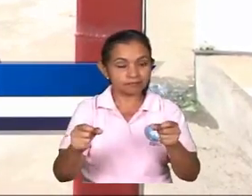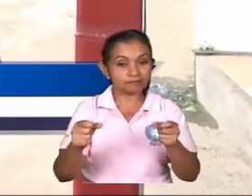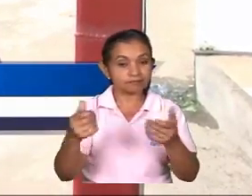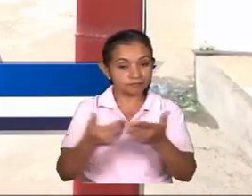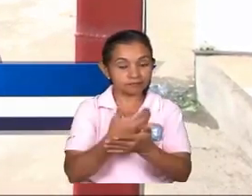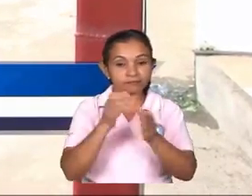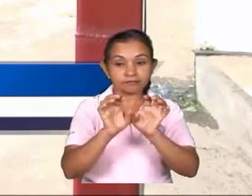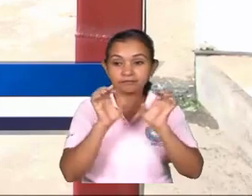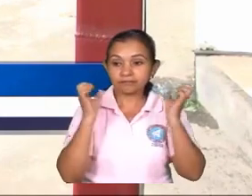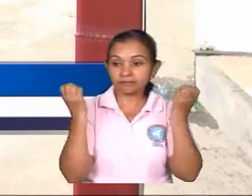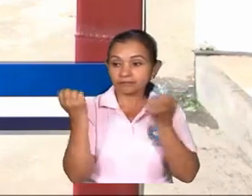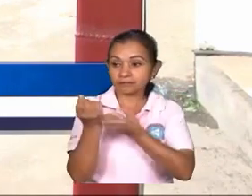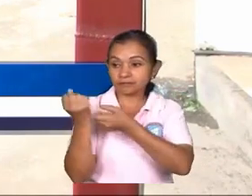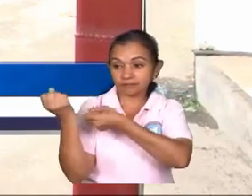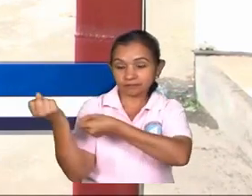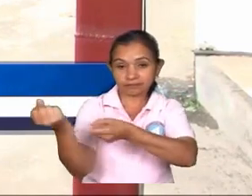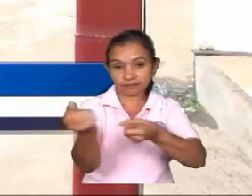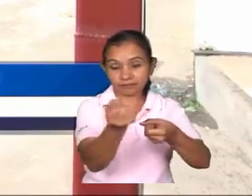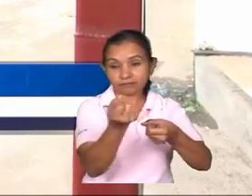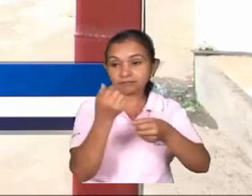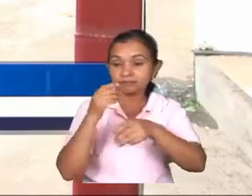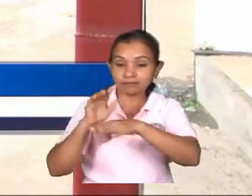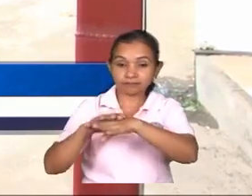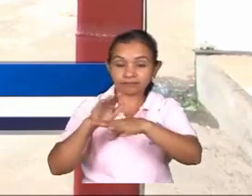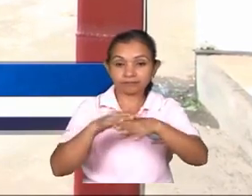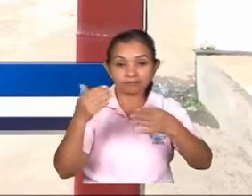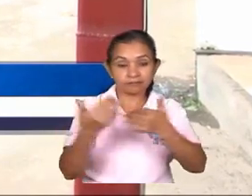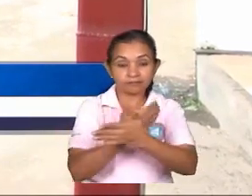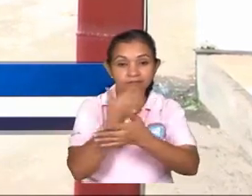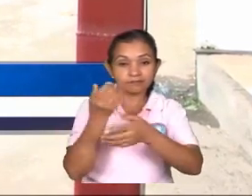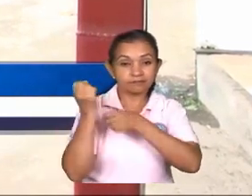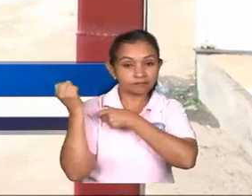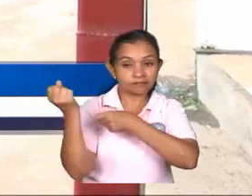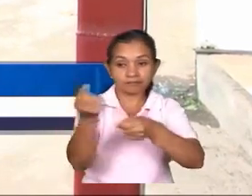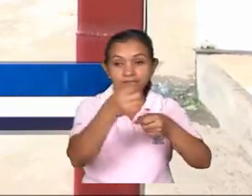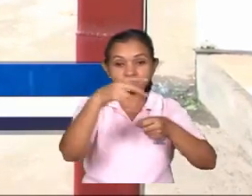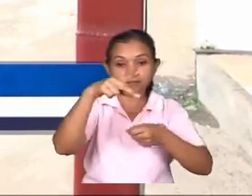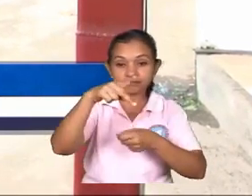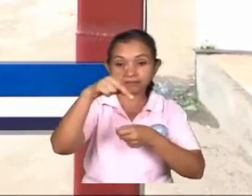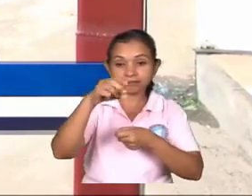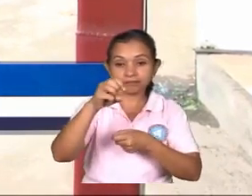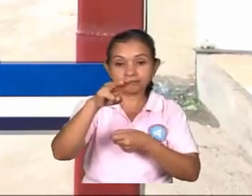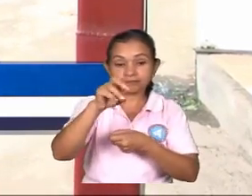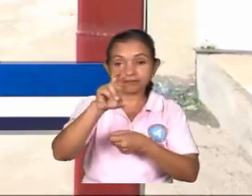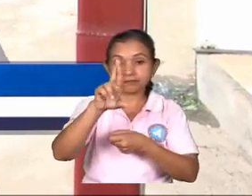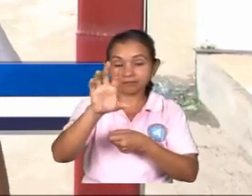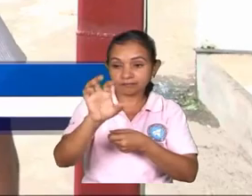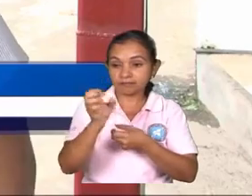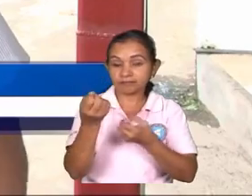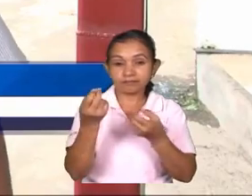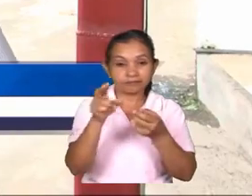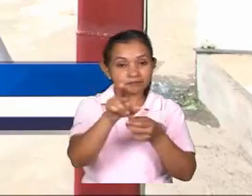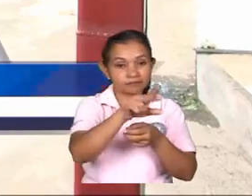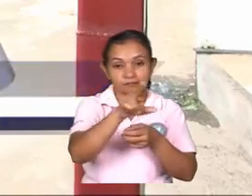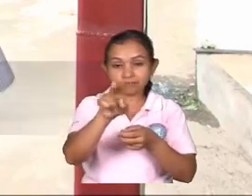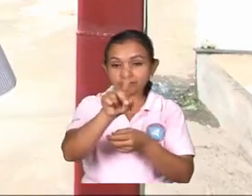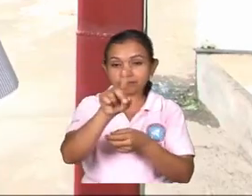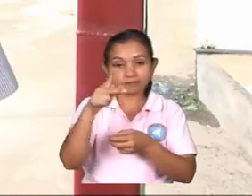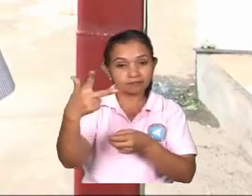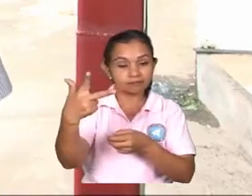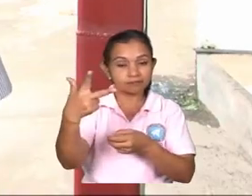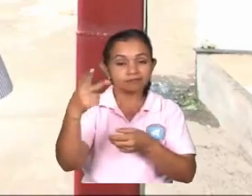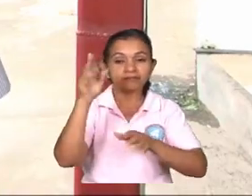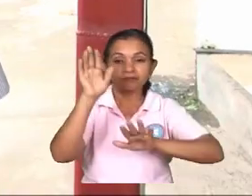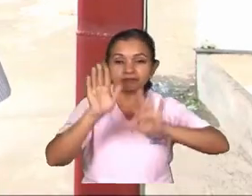de béisbol. Y también estamos a las puertas del Germán Pomares. El 15 de febrero arranca la competencia con los mismos 18 equipos que